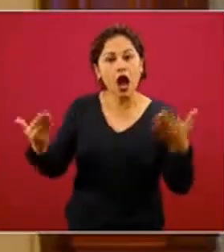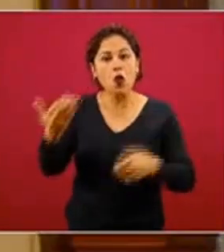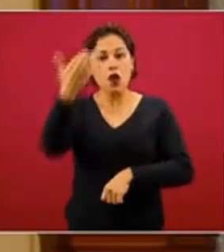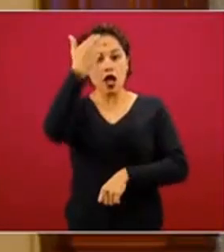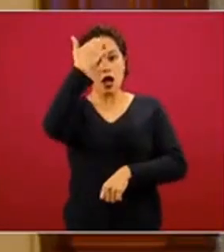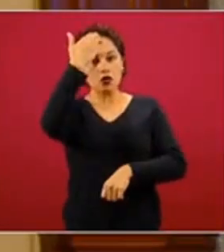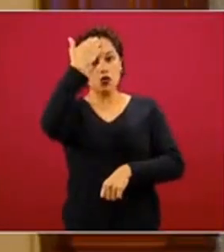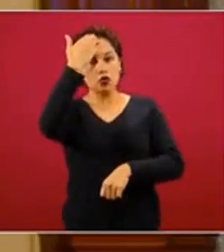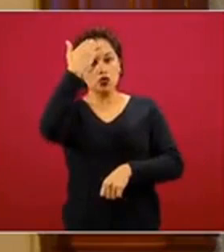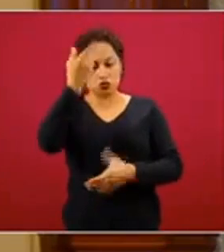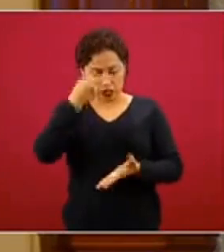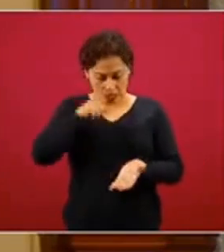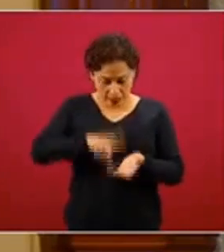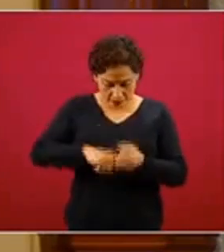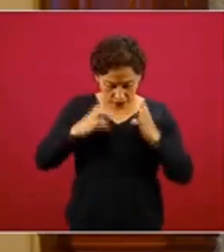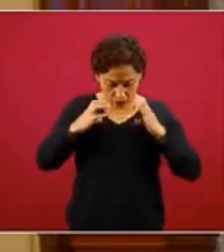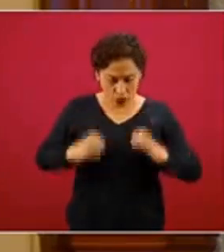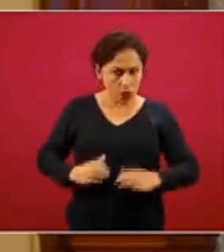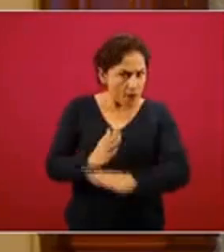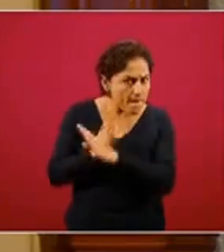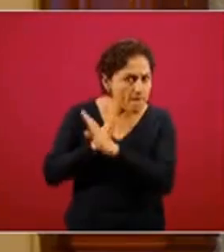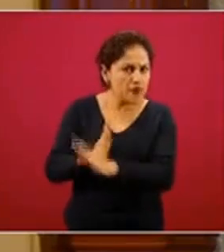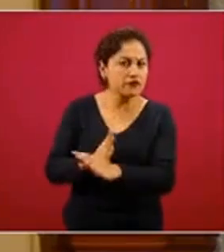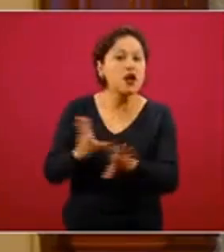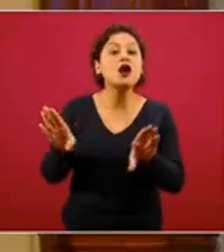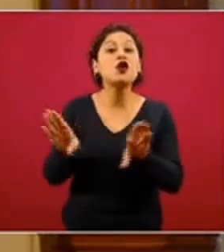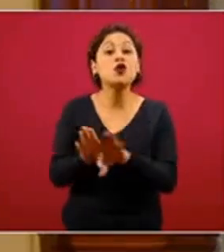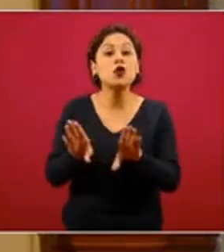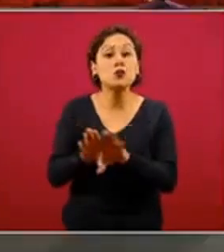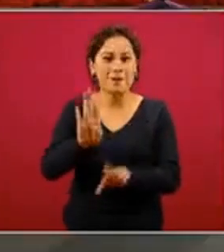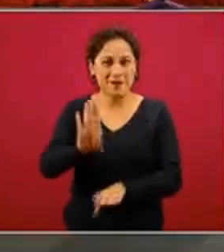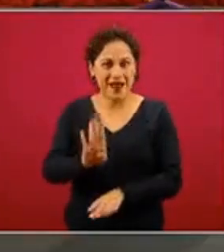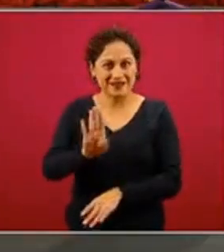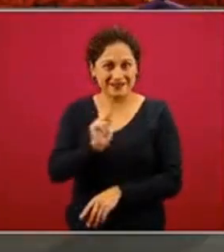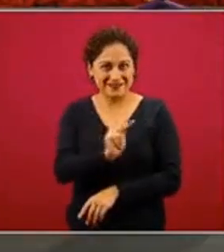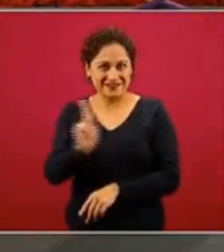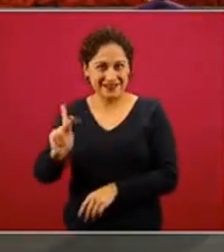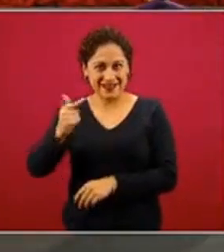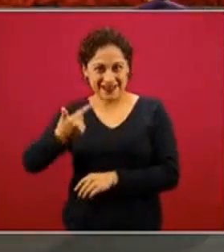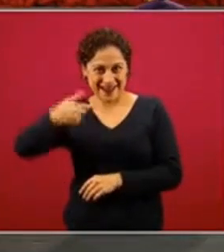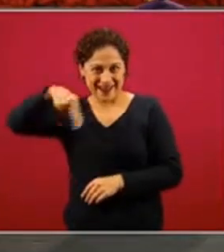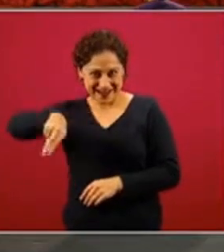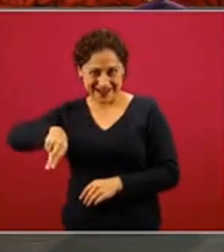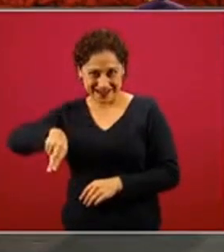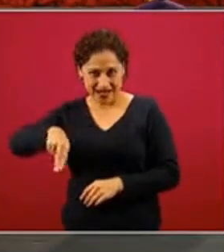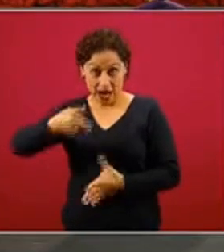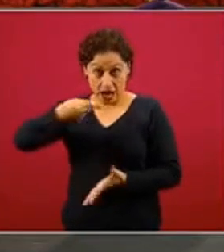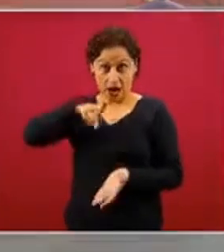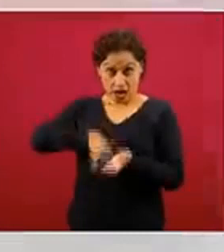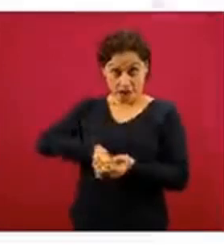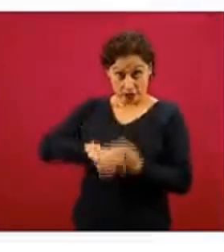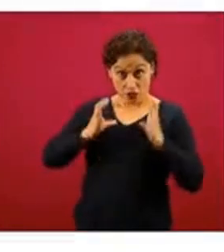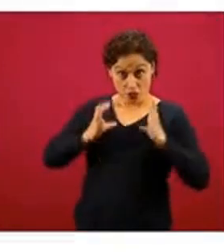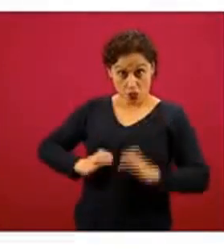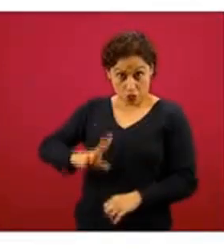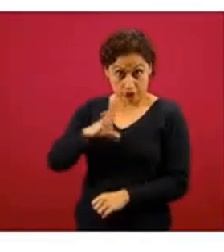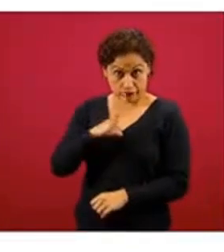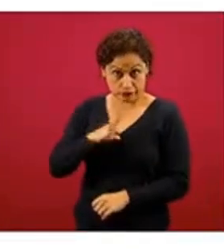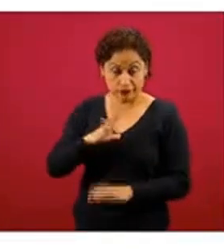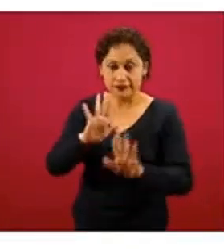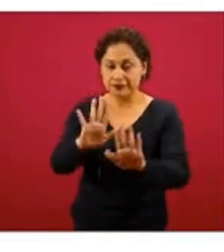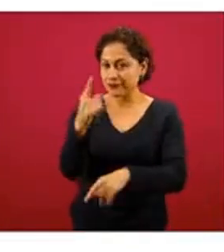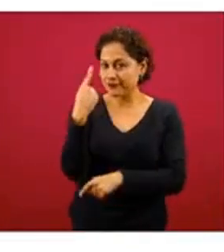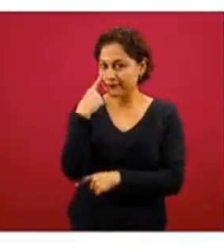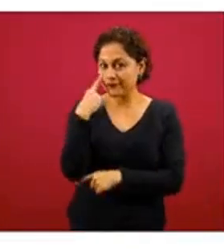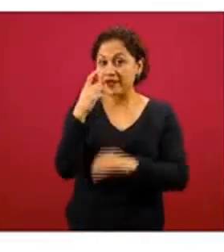la Guardia Nacional es tremenda, está equipada, no nos hemos quedado atrás. Para empezar, en la vida de un